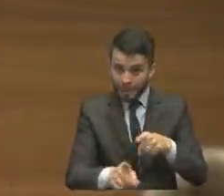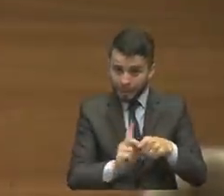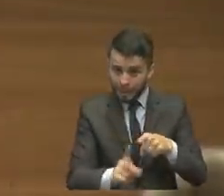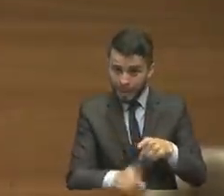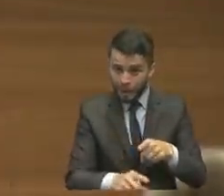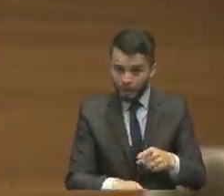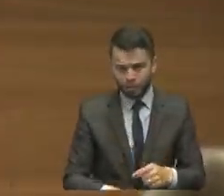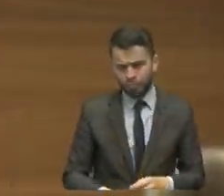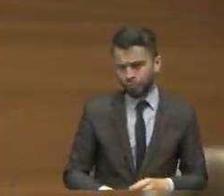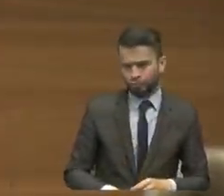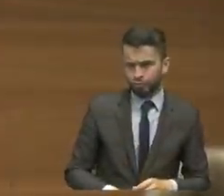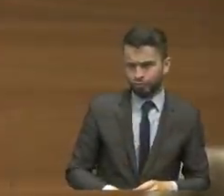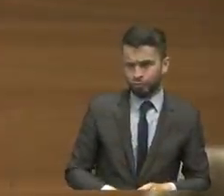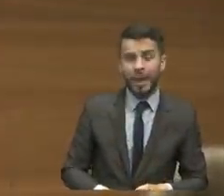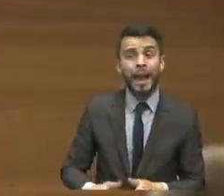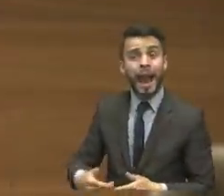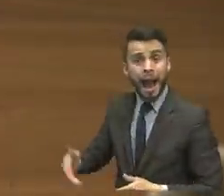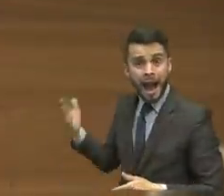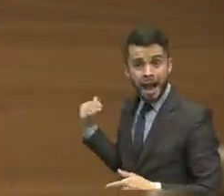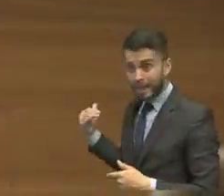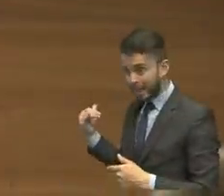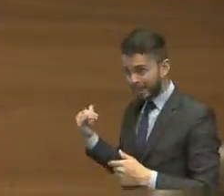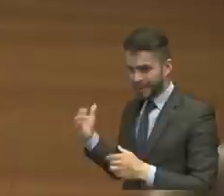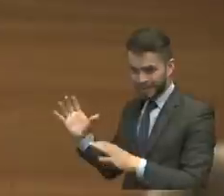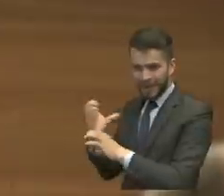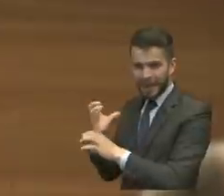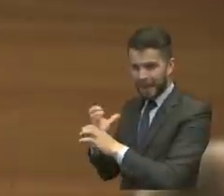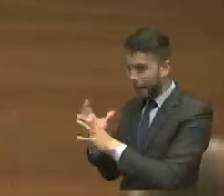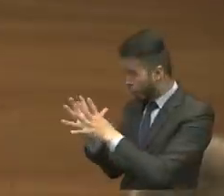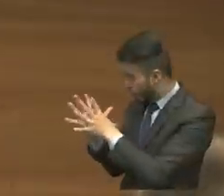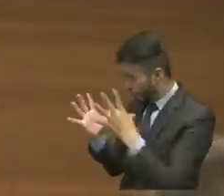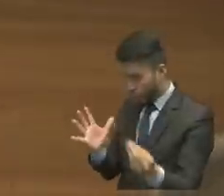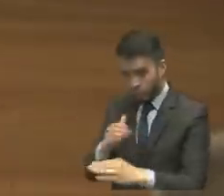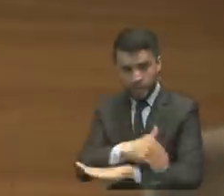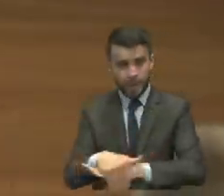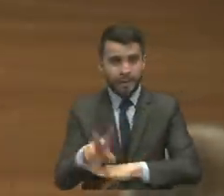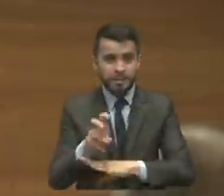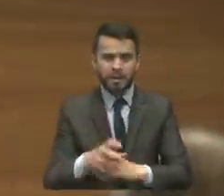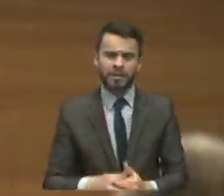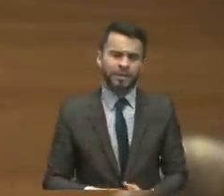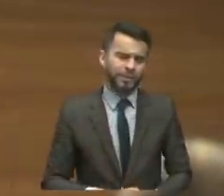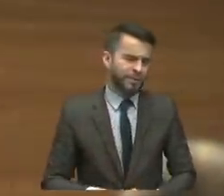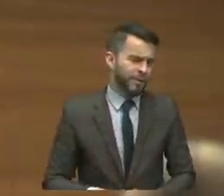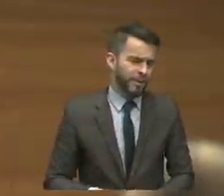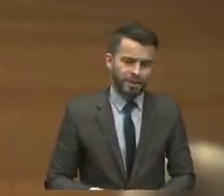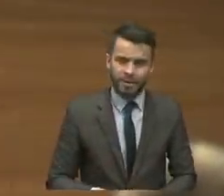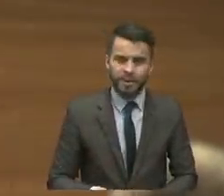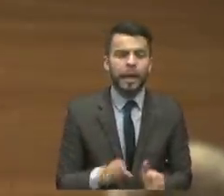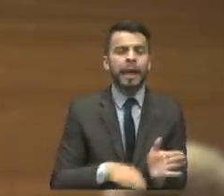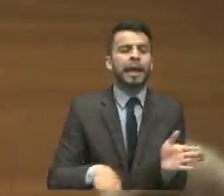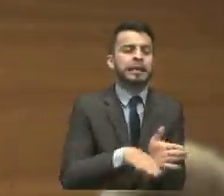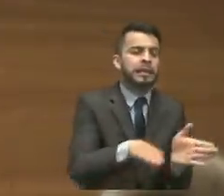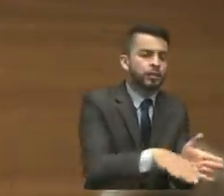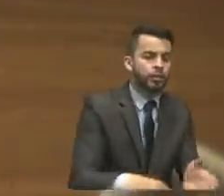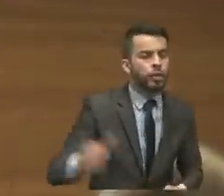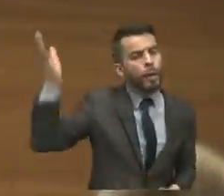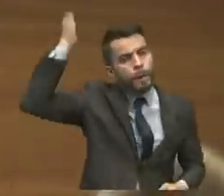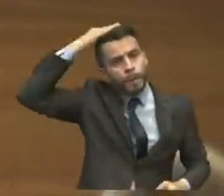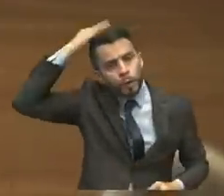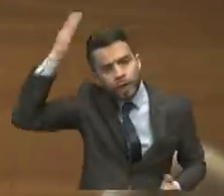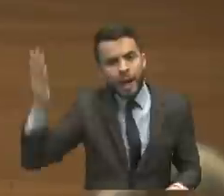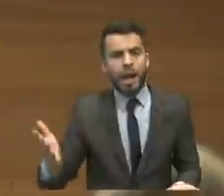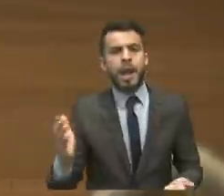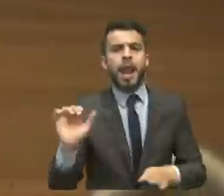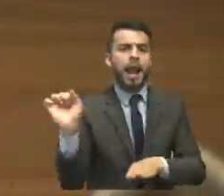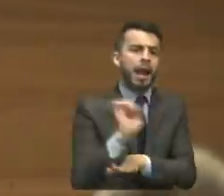séptima. No hay y no habrá. En nada, ni en la troncal, ni en las estaciones, ni en los vehículos,